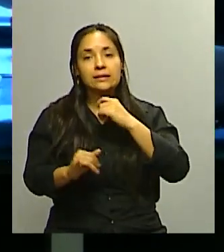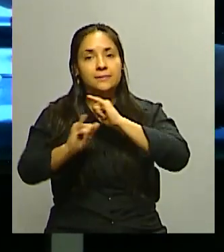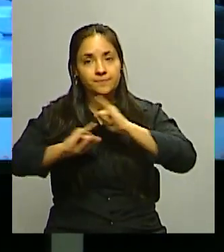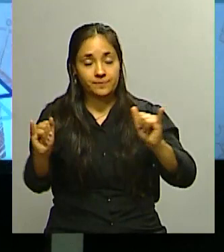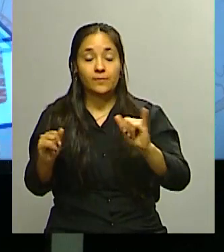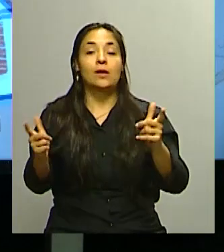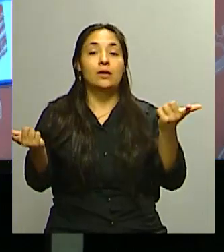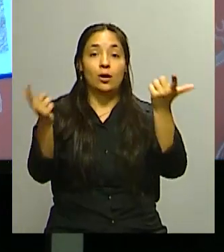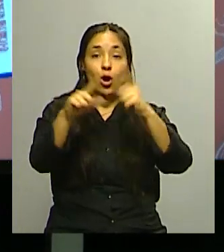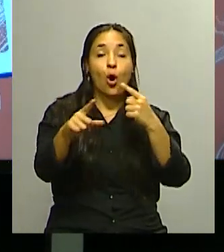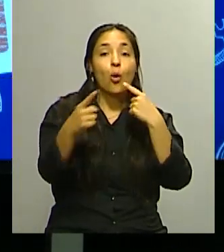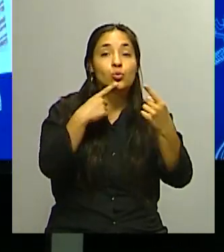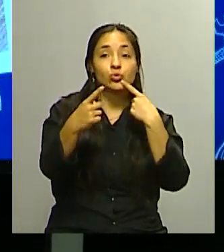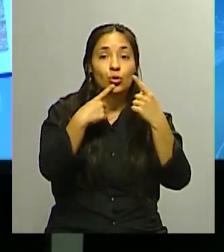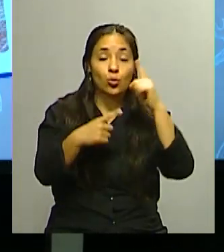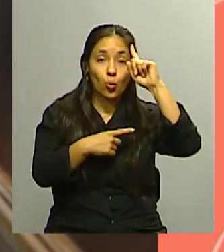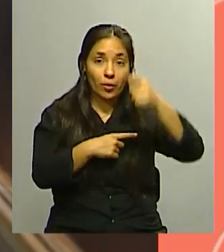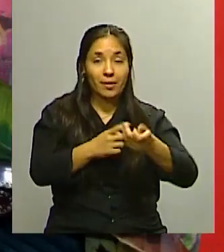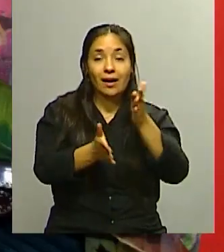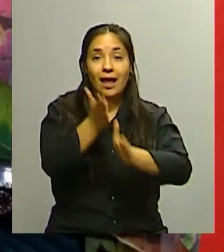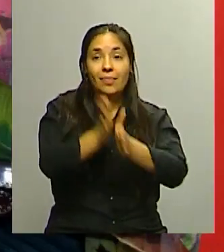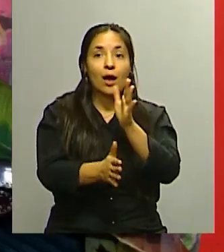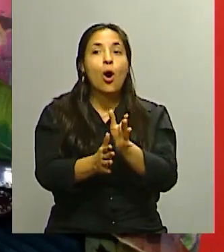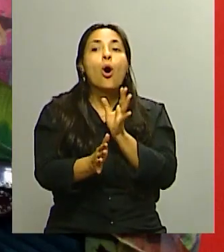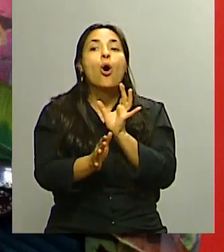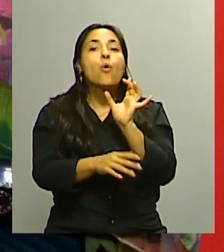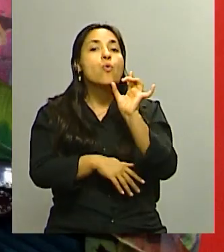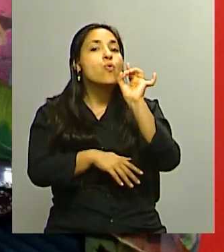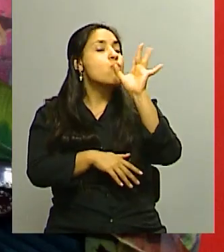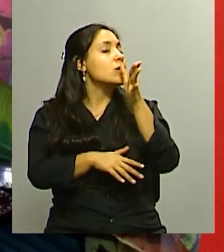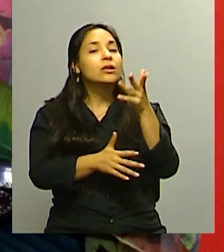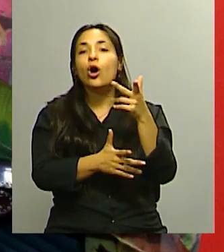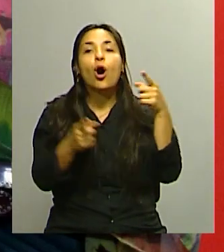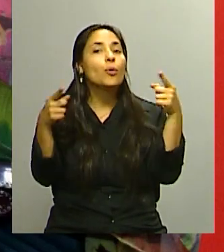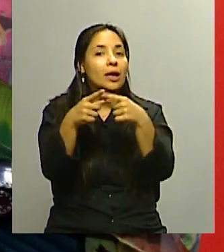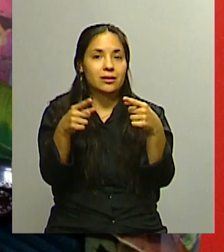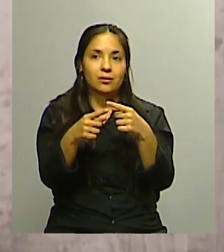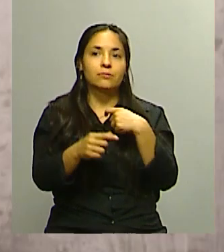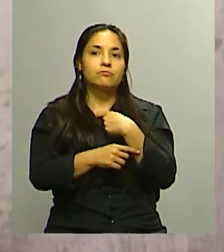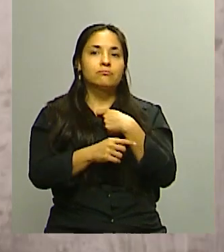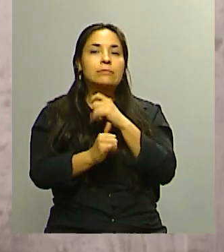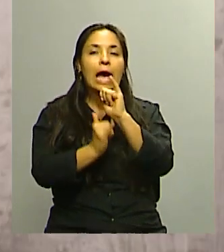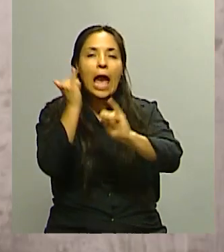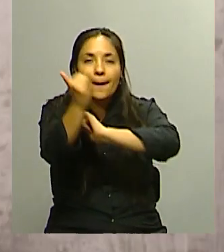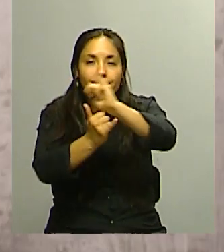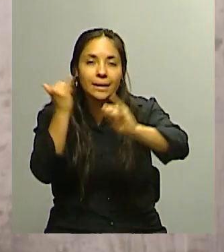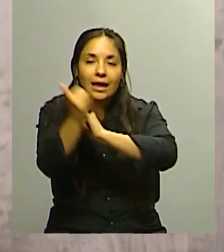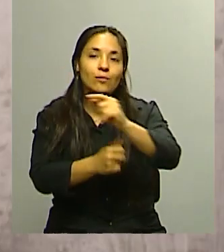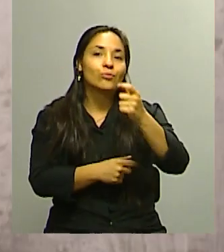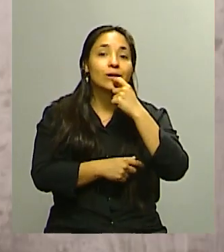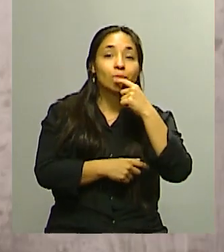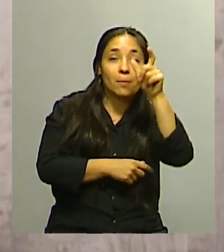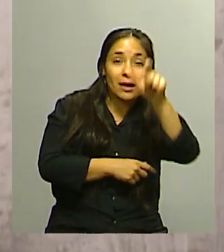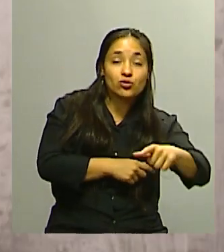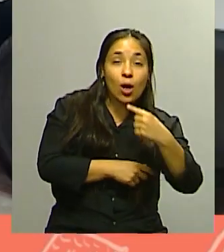consultorios jurídicos gratuitos tienen solo como finalidad asesorar y evacuar dudas de las personas que llegan a